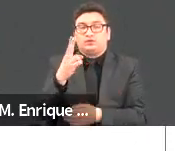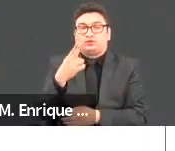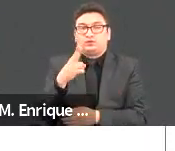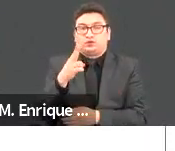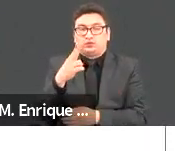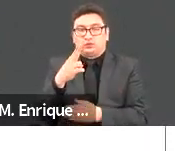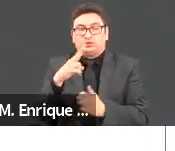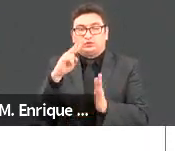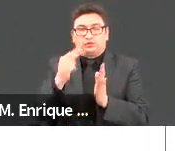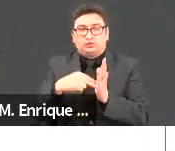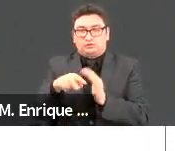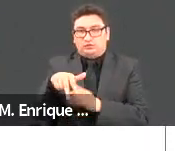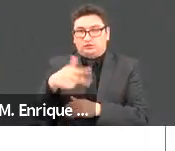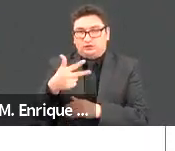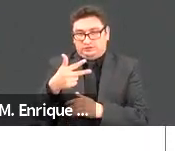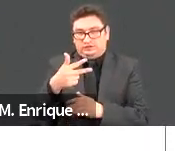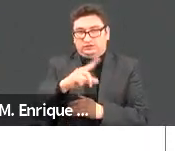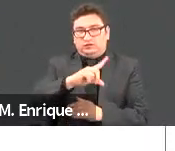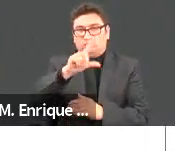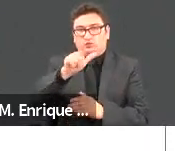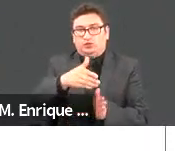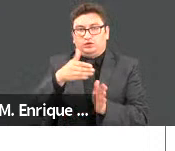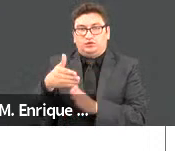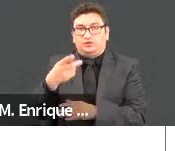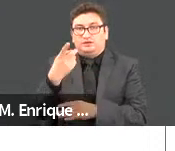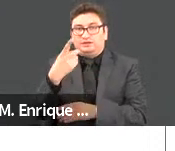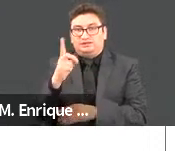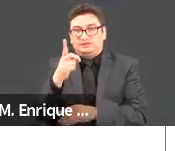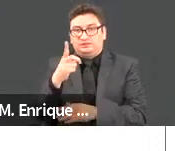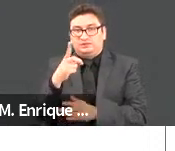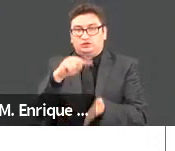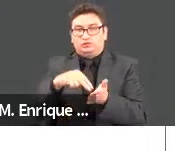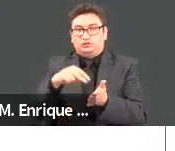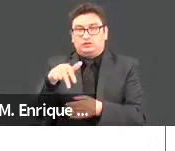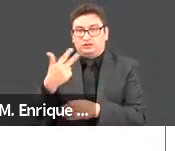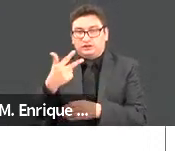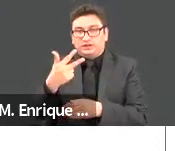de 2013. A partir de diciembre de 2013 ya es